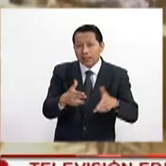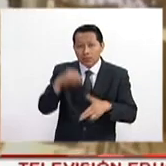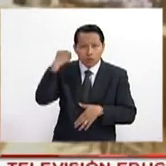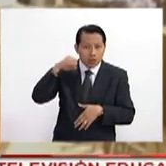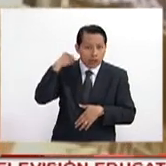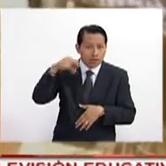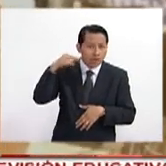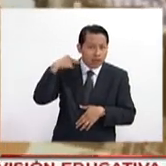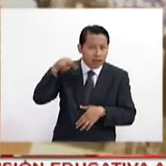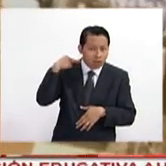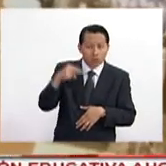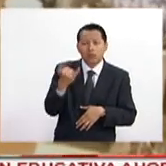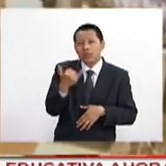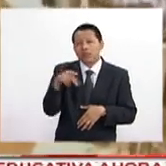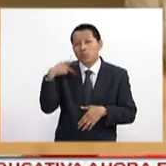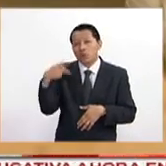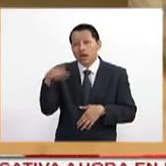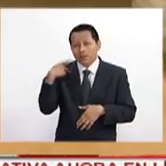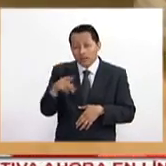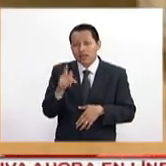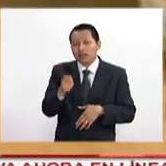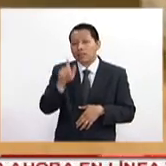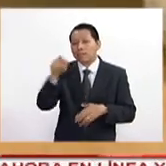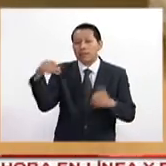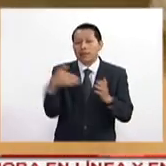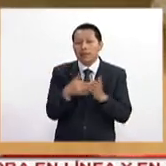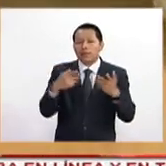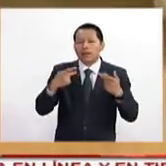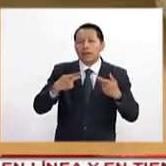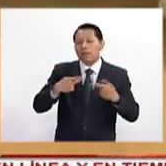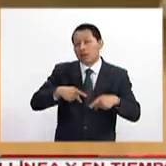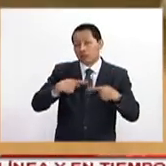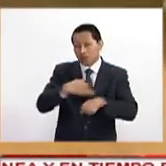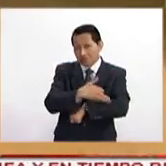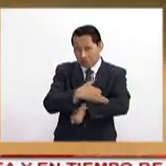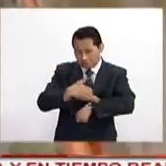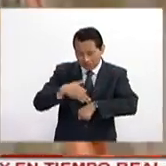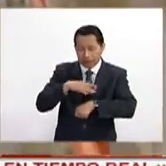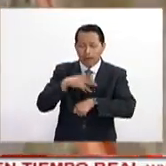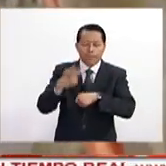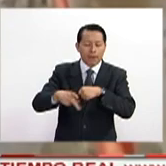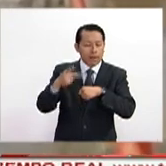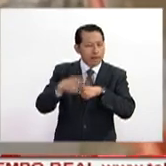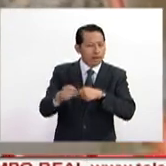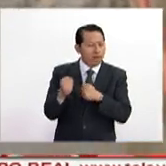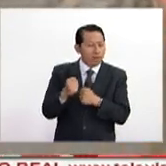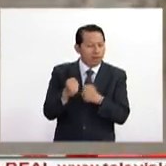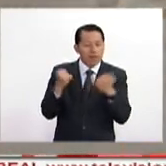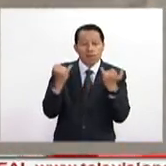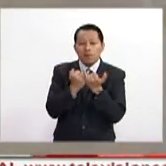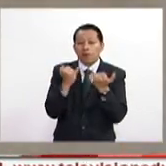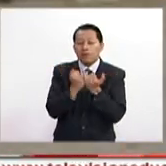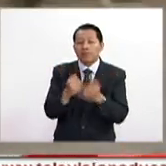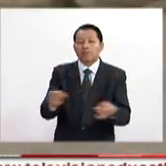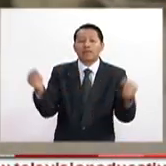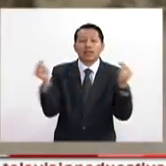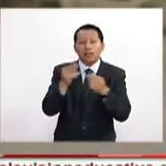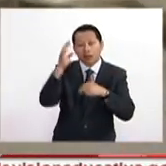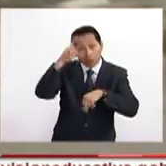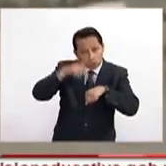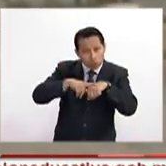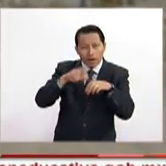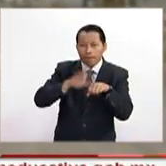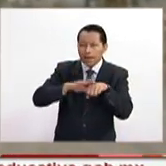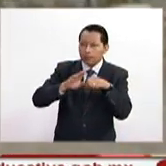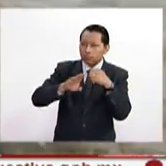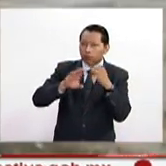Oaxaca, Veracruz y Puebla, 20,000 familias se encuentran en riesgo inminente. Agregó que se requiere de una cultura de prevención,